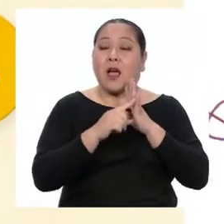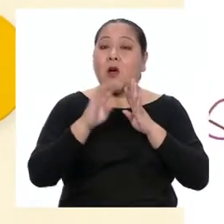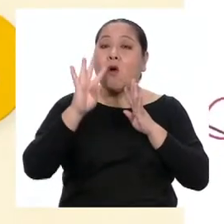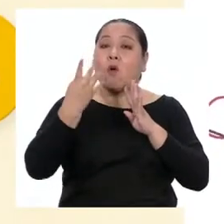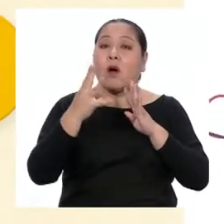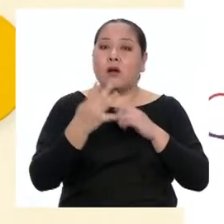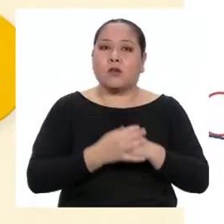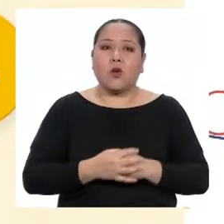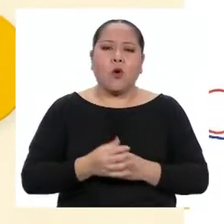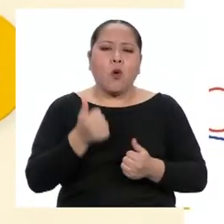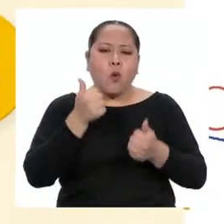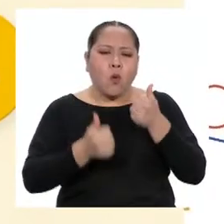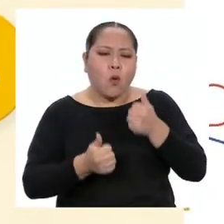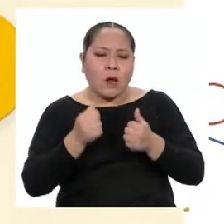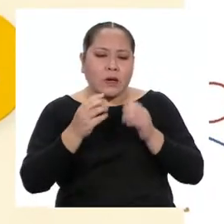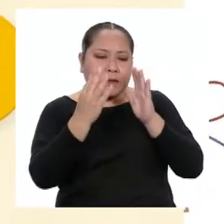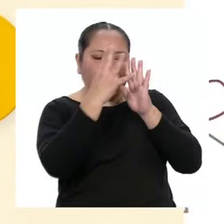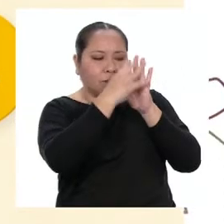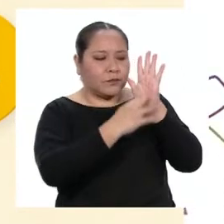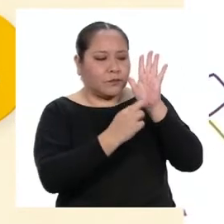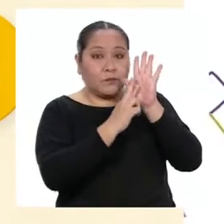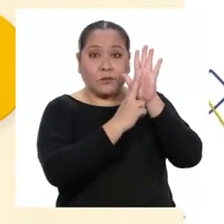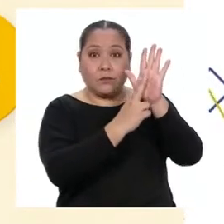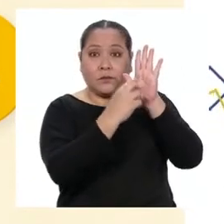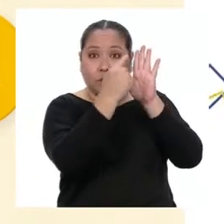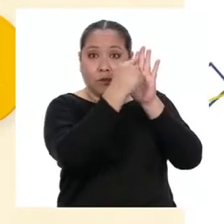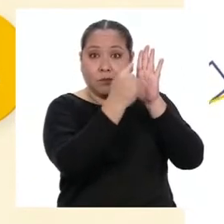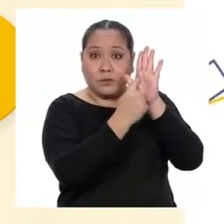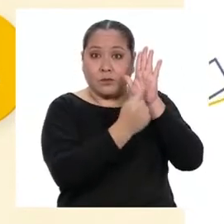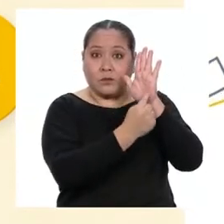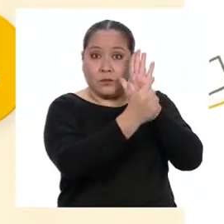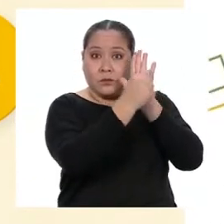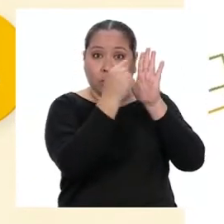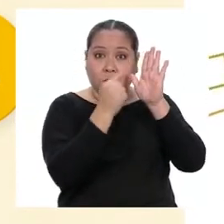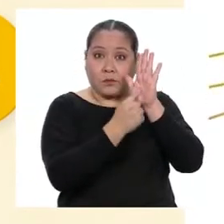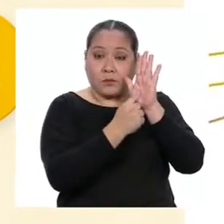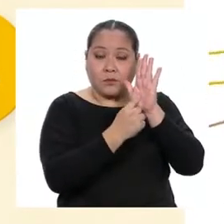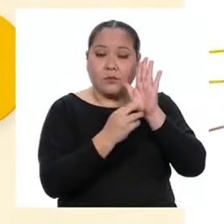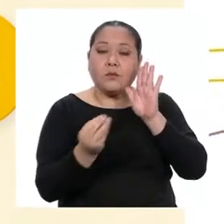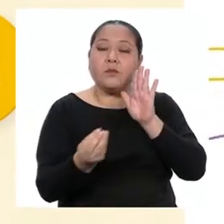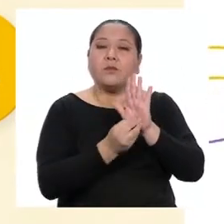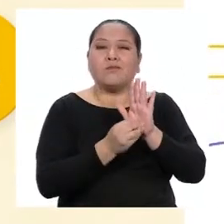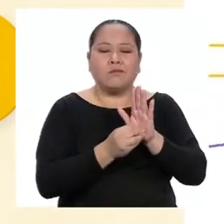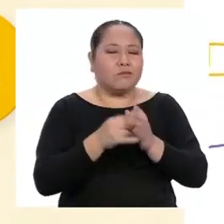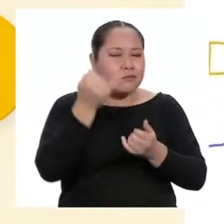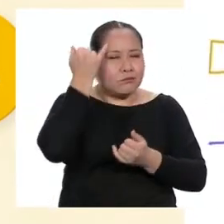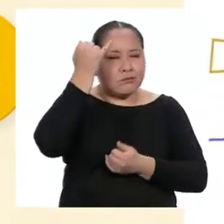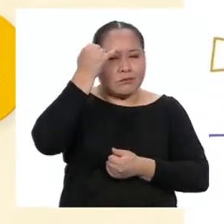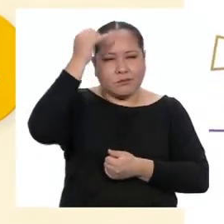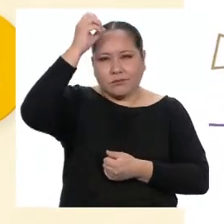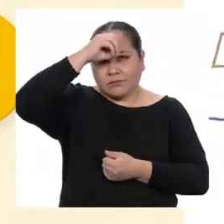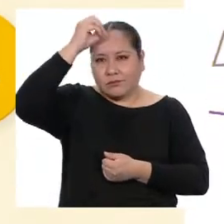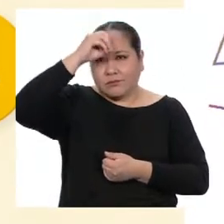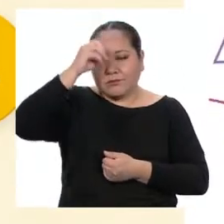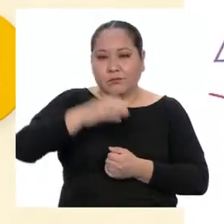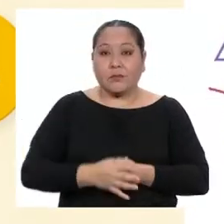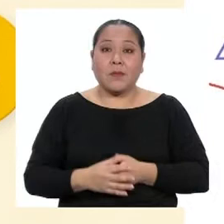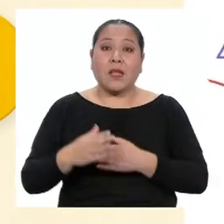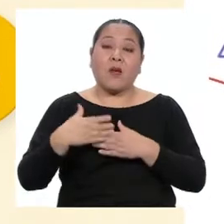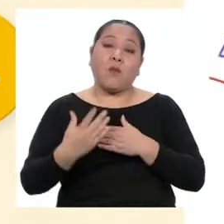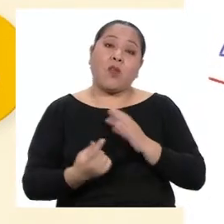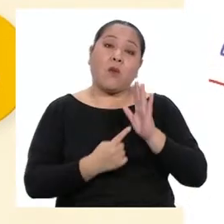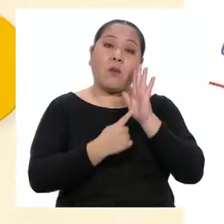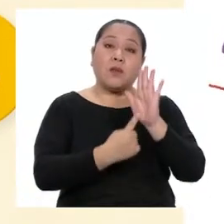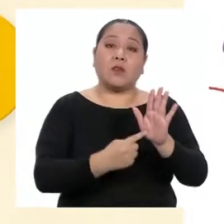medida de tendencia central representativa de las variables y estableceremos conclusiones. Presentarlo en